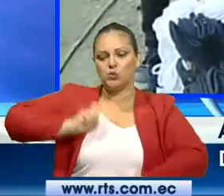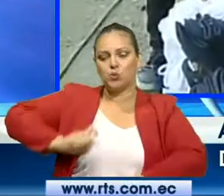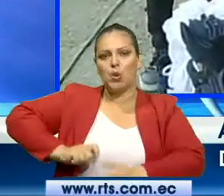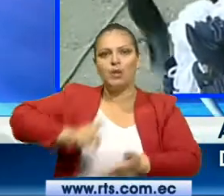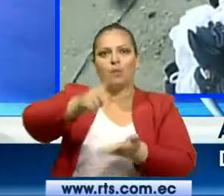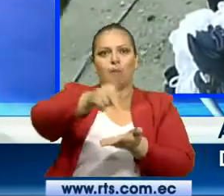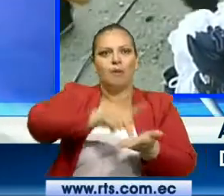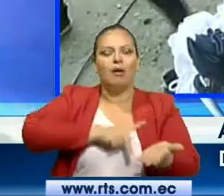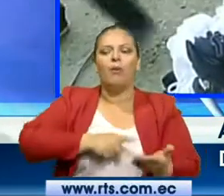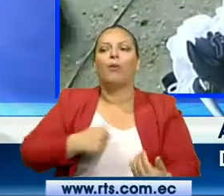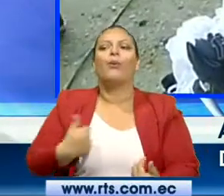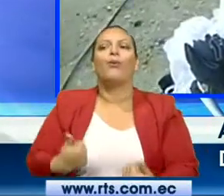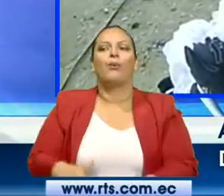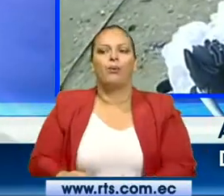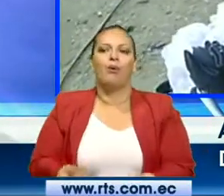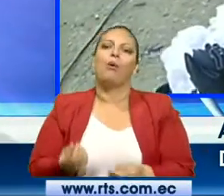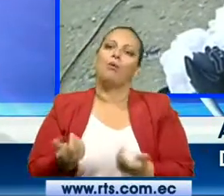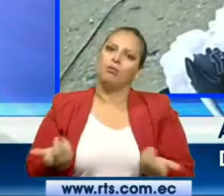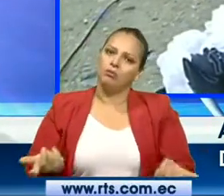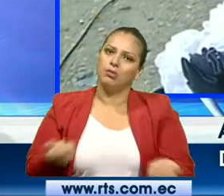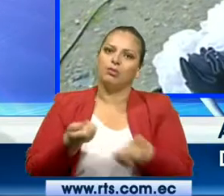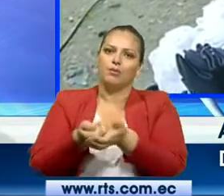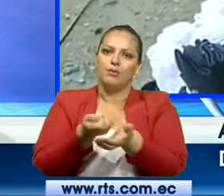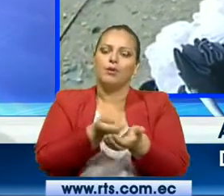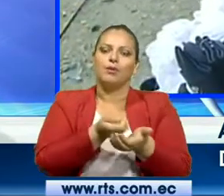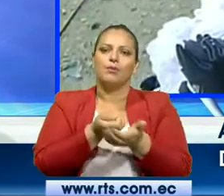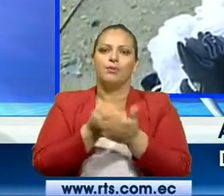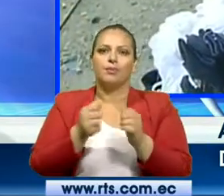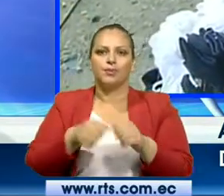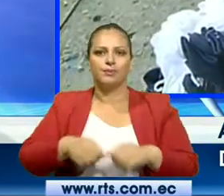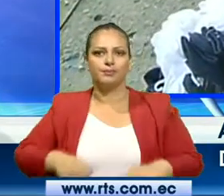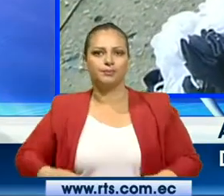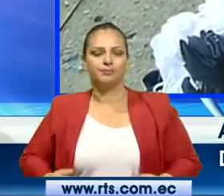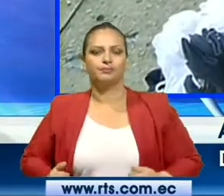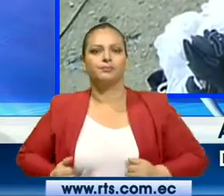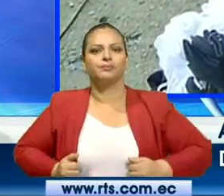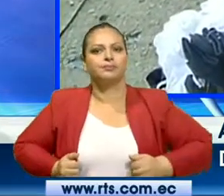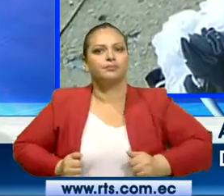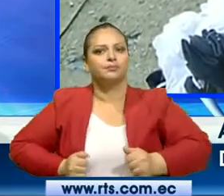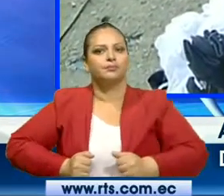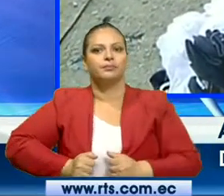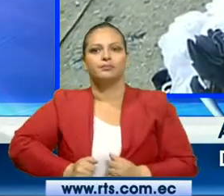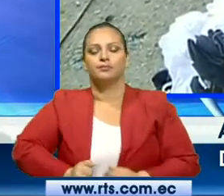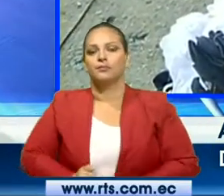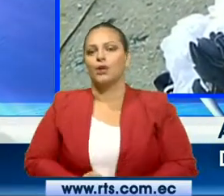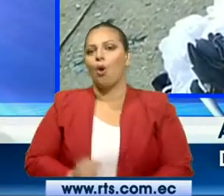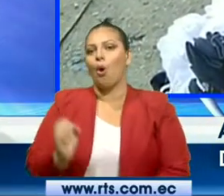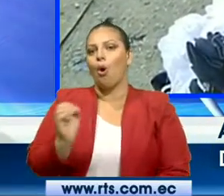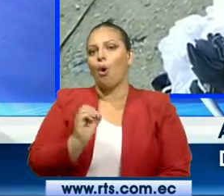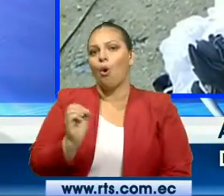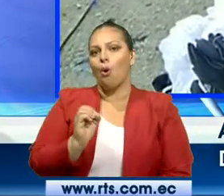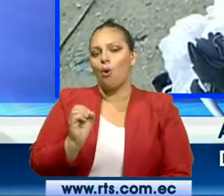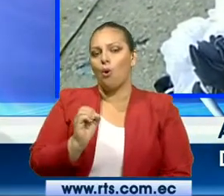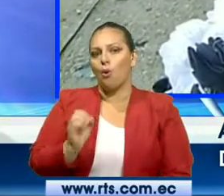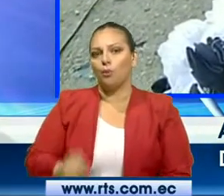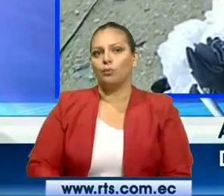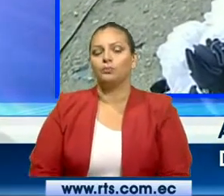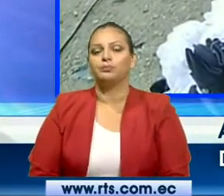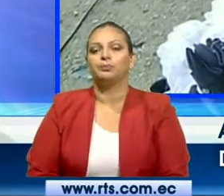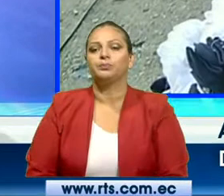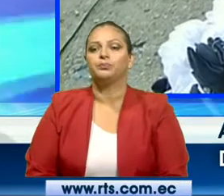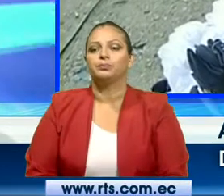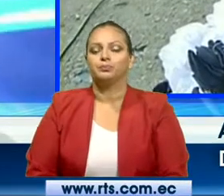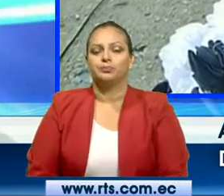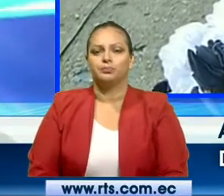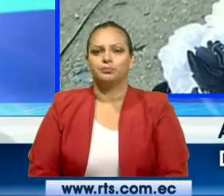entonces eso va a ser invertido en lo que es pero hay quienes toman los recaudos que salen los muchachos les comienzan a comprar